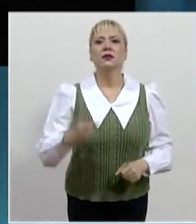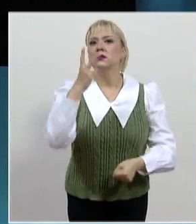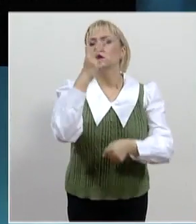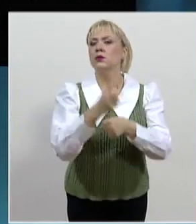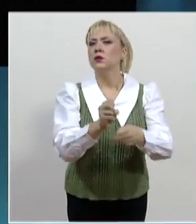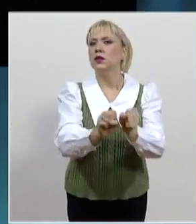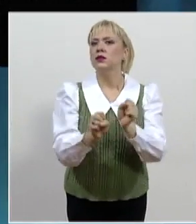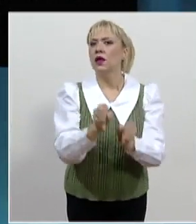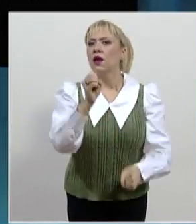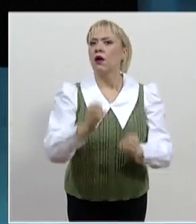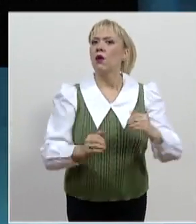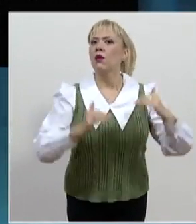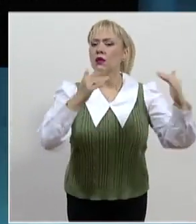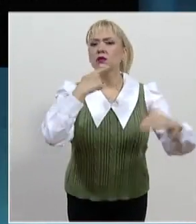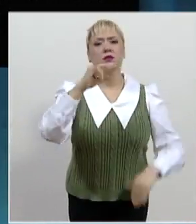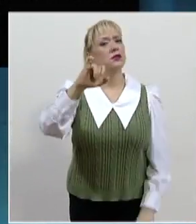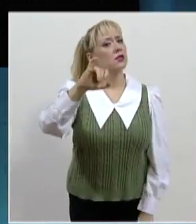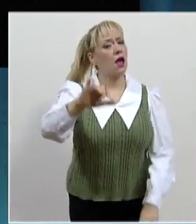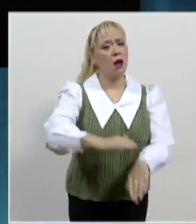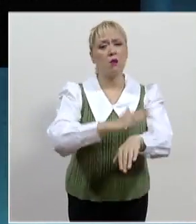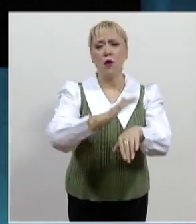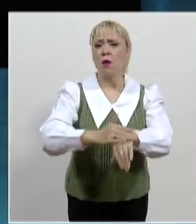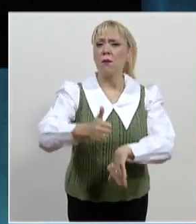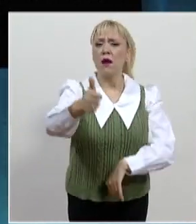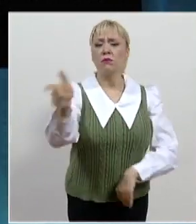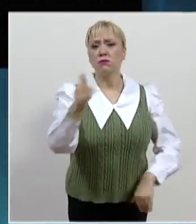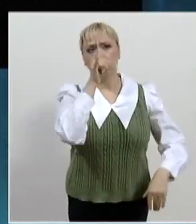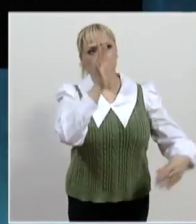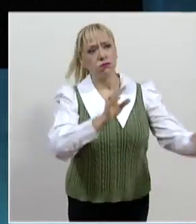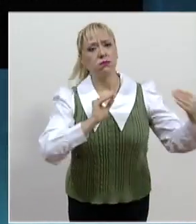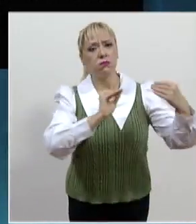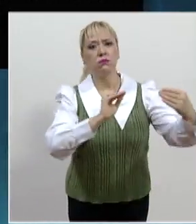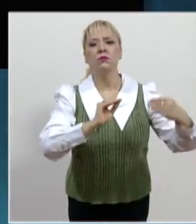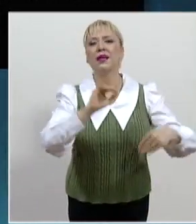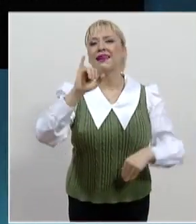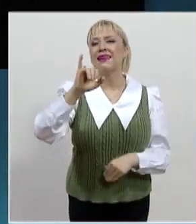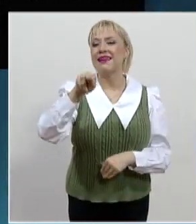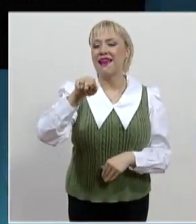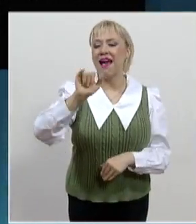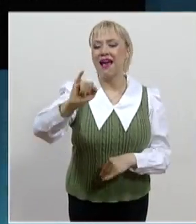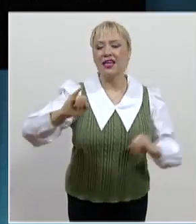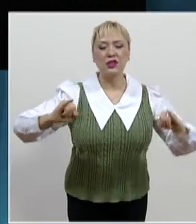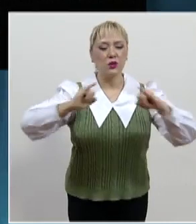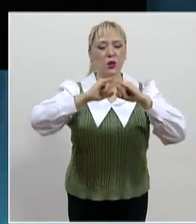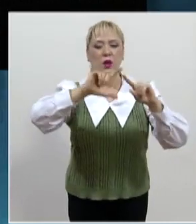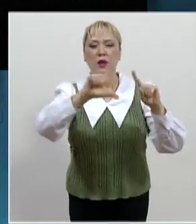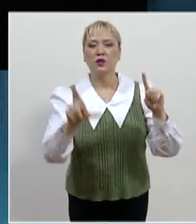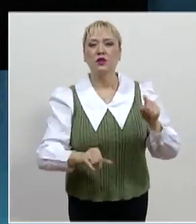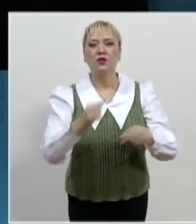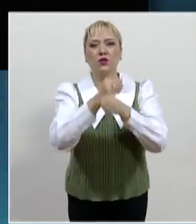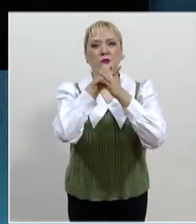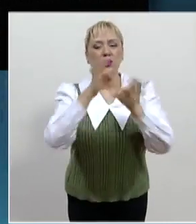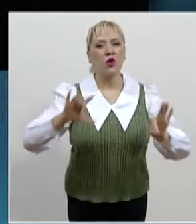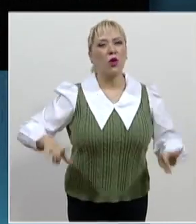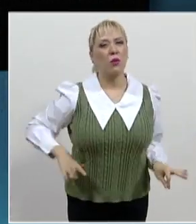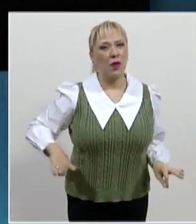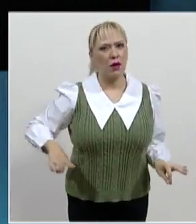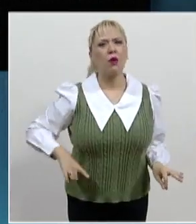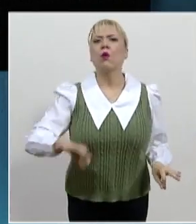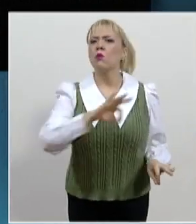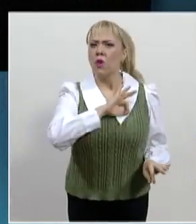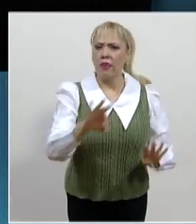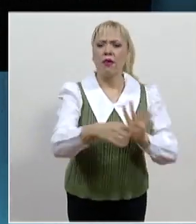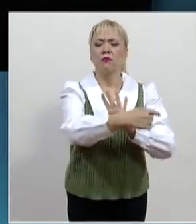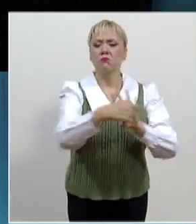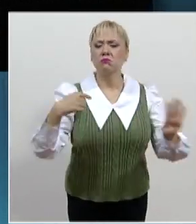Corte aprueba el recurso de reclamación para que el Pleno del INAI México pueda sesionar con 4